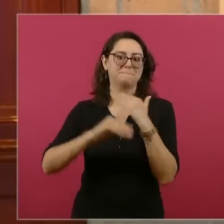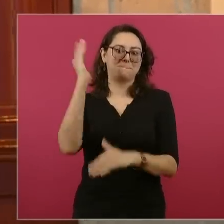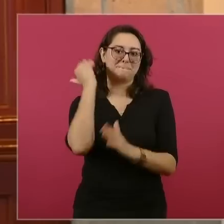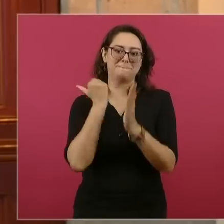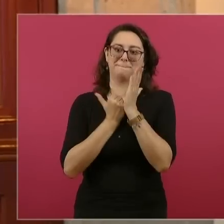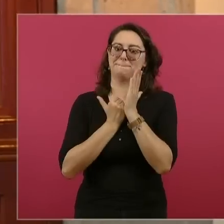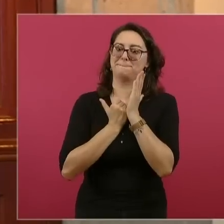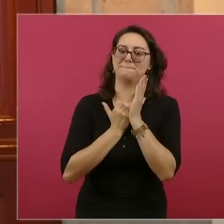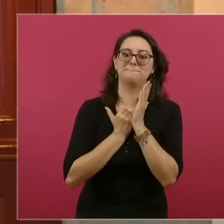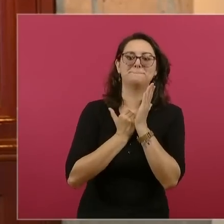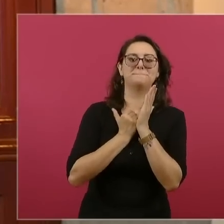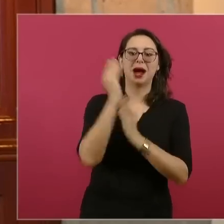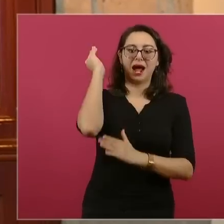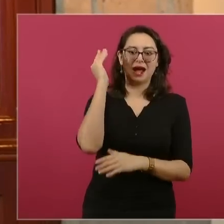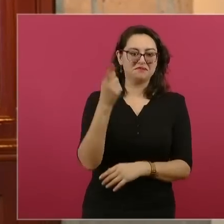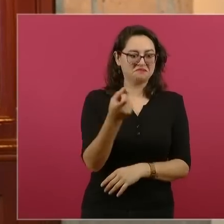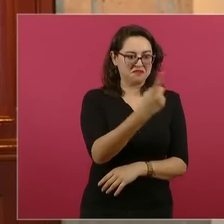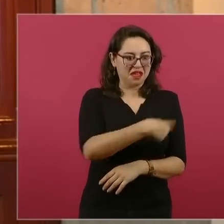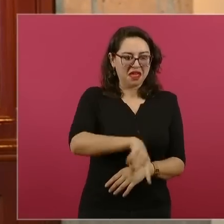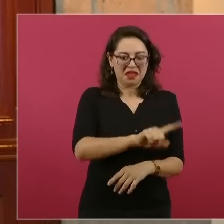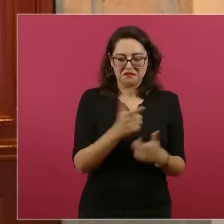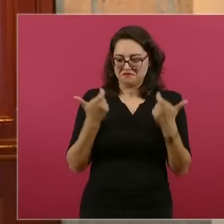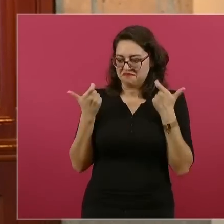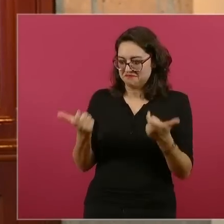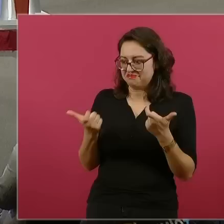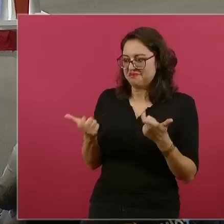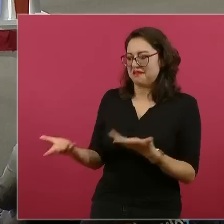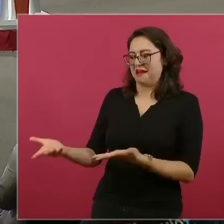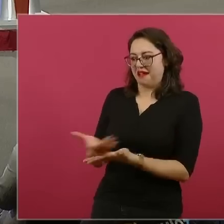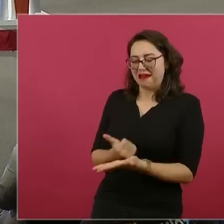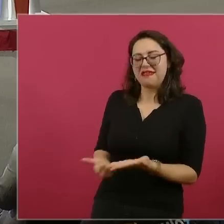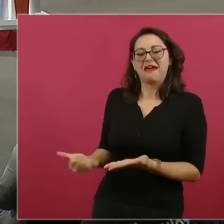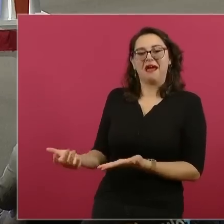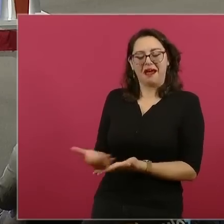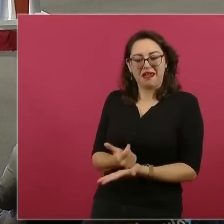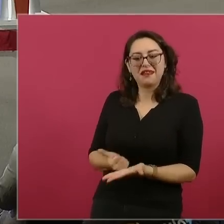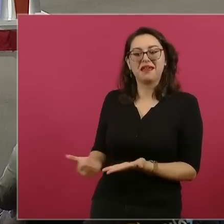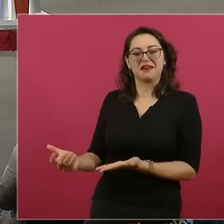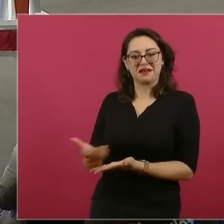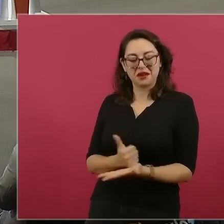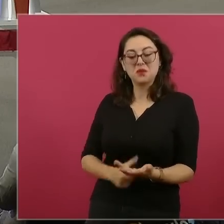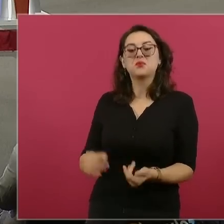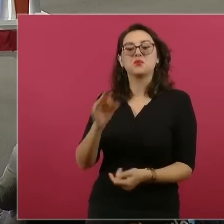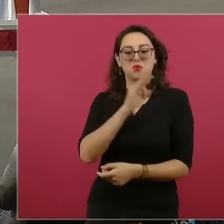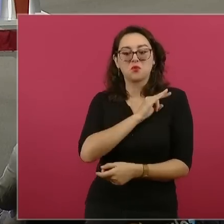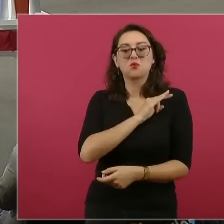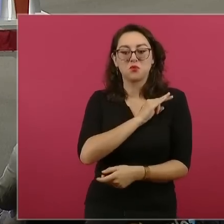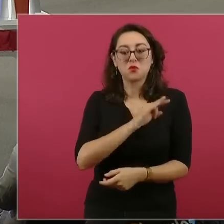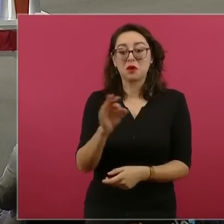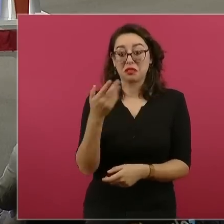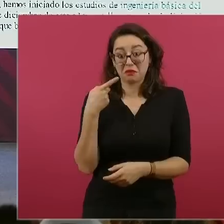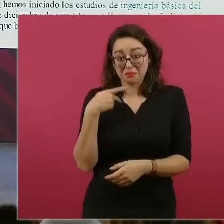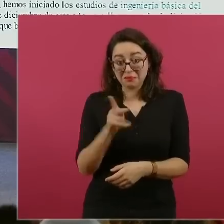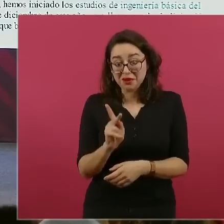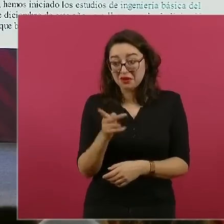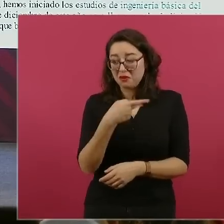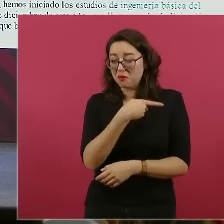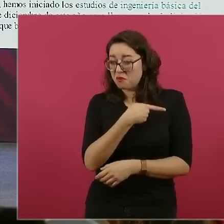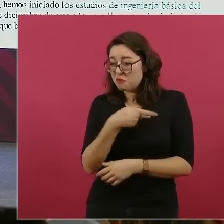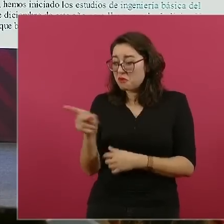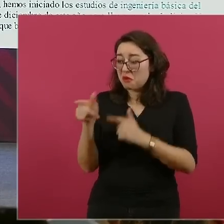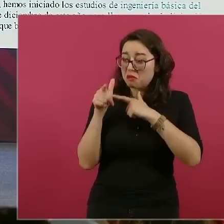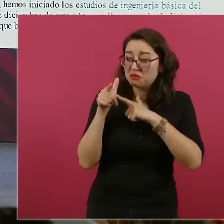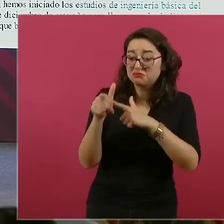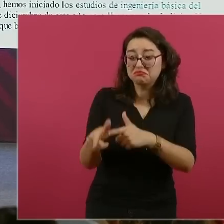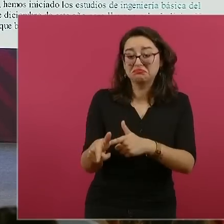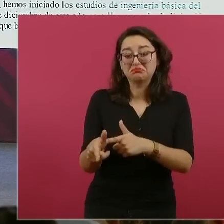jamás se alcanzaría mientras subsistieran las actuales condiciones de miseria